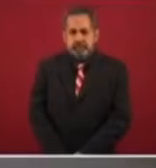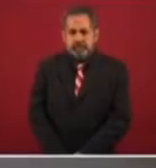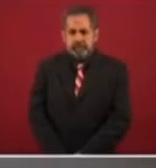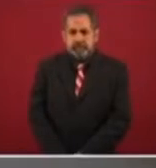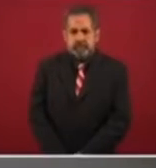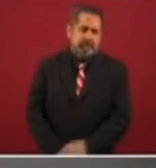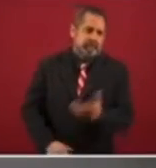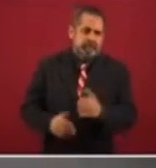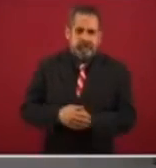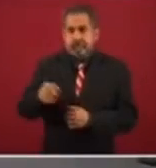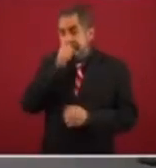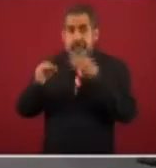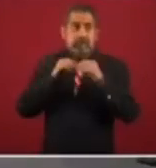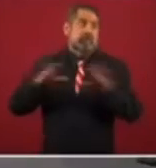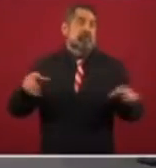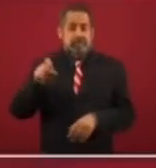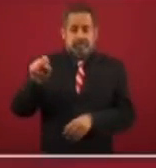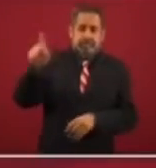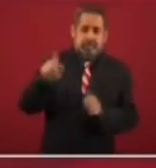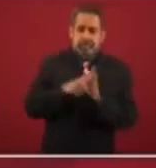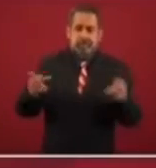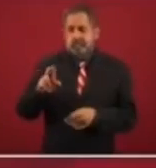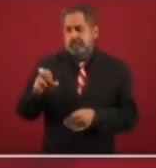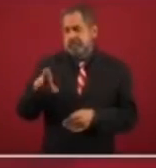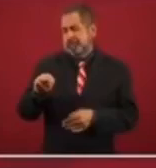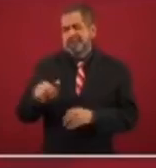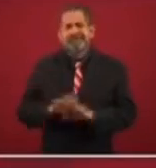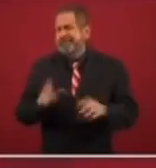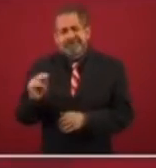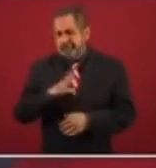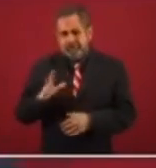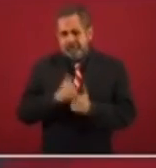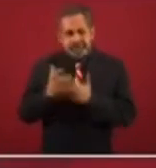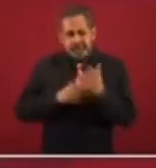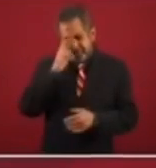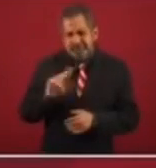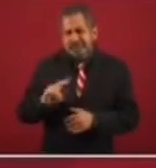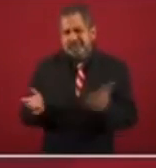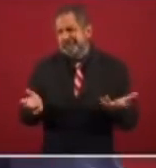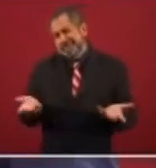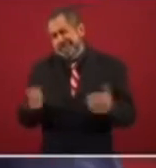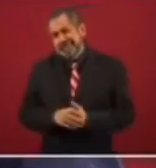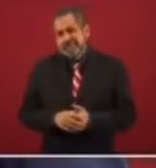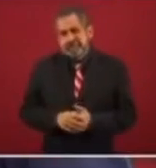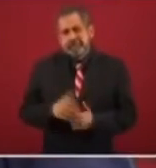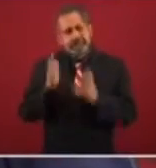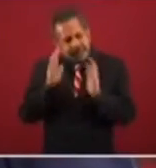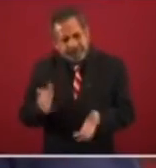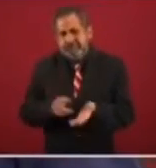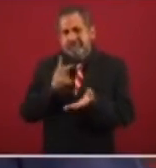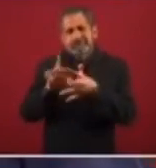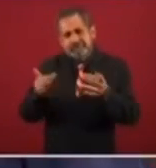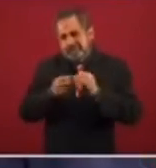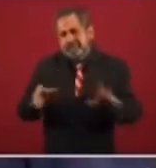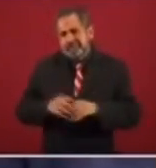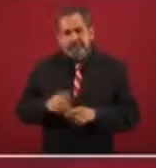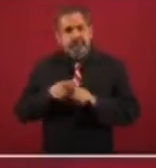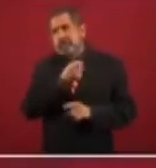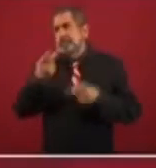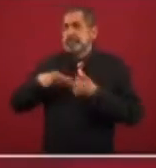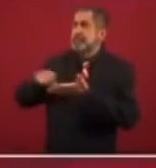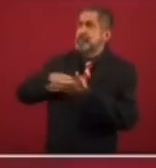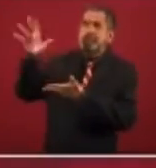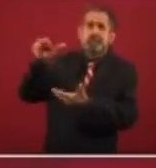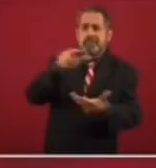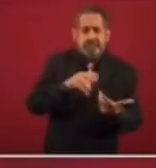¿No? Hay déficit de respiradores. Sí. Ah, esa va a ser la nota, reforma mañana. No, lo digo con todo respeto, pero digo, estamos, ya lo expliqué, hay una gran demanda,